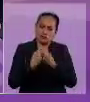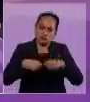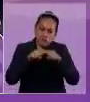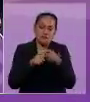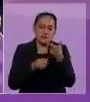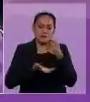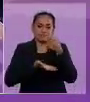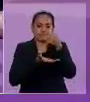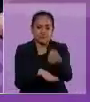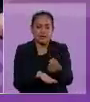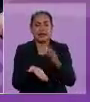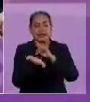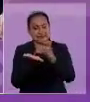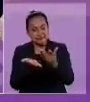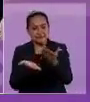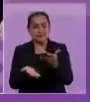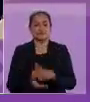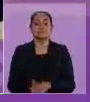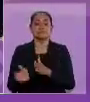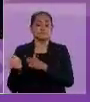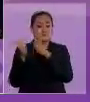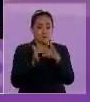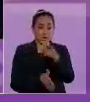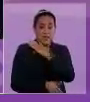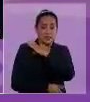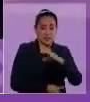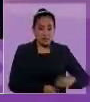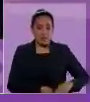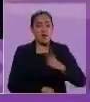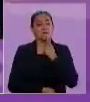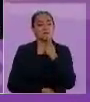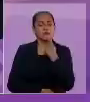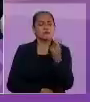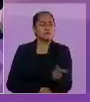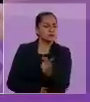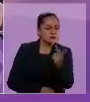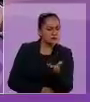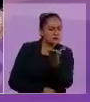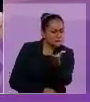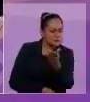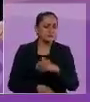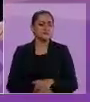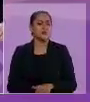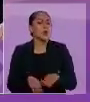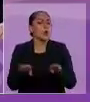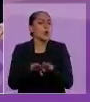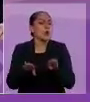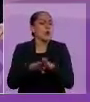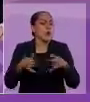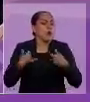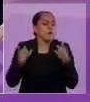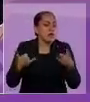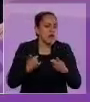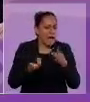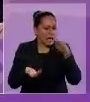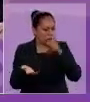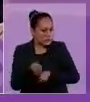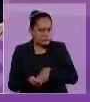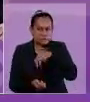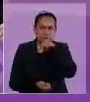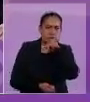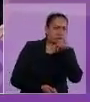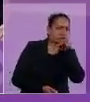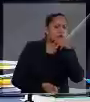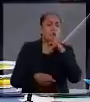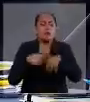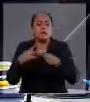Rodríguez Calderón. Candidato López Obrador, fuga de cerebros es la otra pregunta que nos llega todo el tiempo. Los jóvenes están muy preocupados con el tema de fuga de cerebros. ¿Qué les